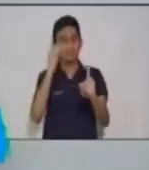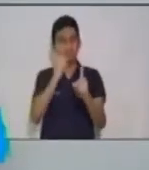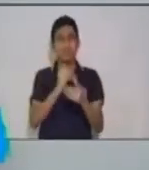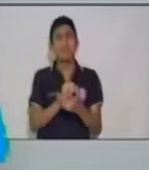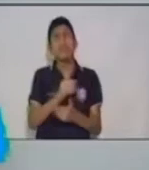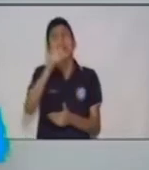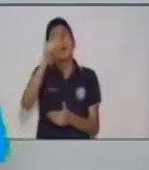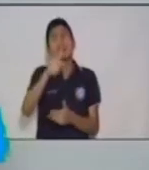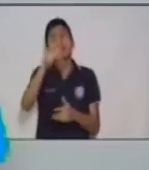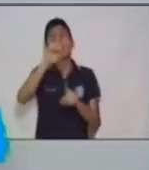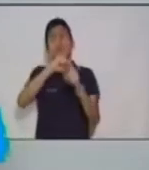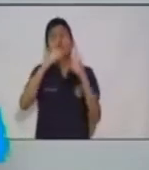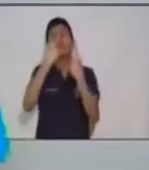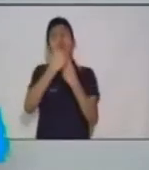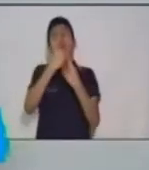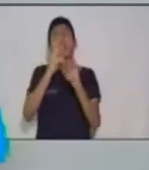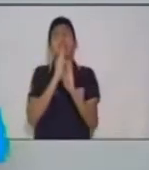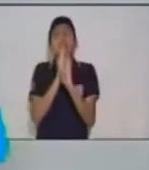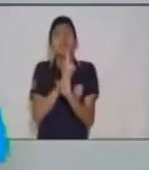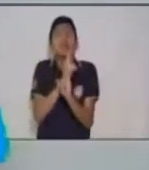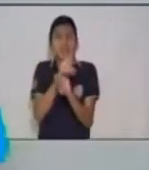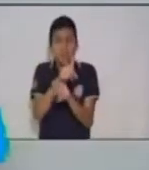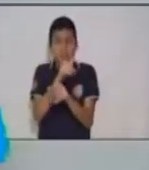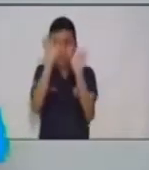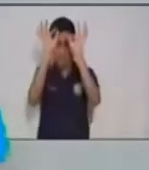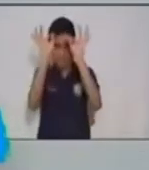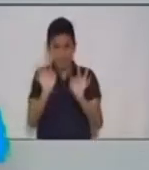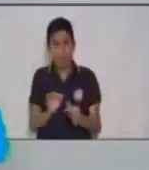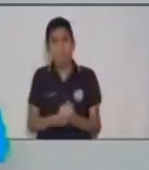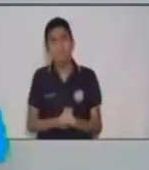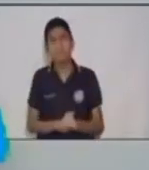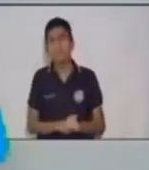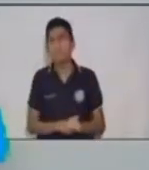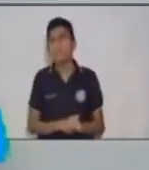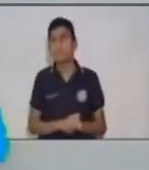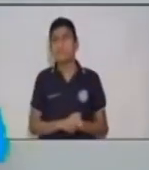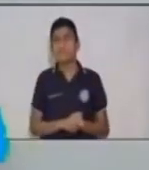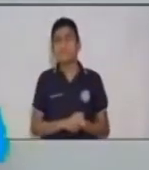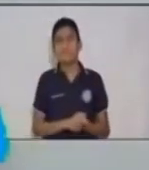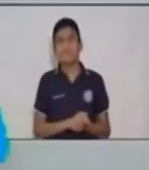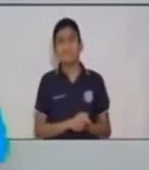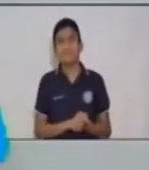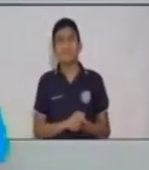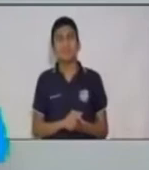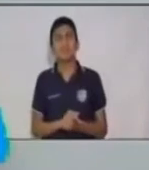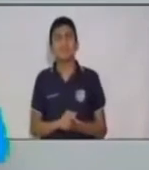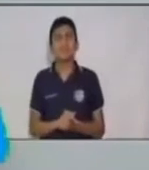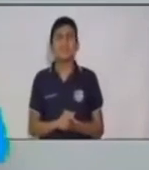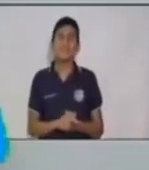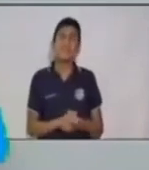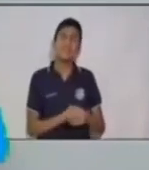Y en este caso, la respuesta nos quedaría de la siguiente manera. 1...